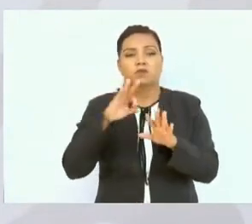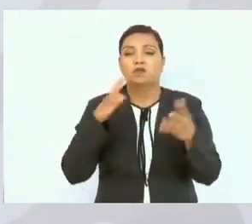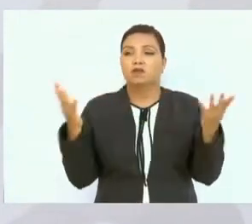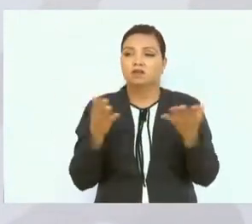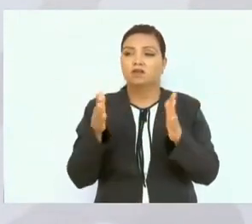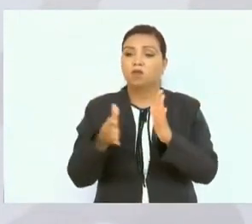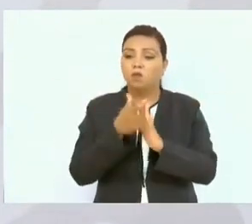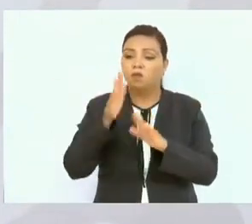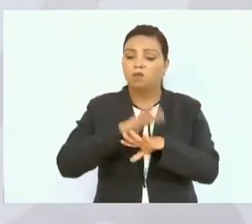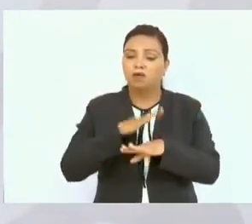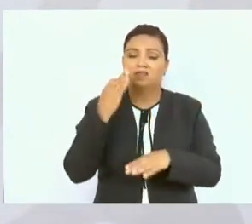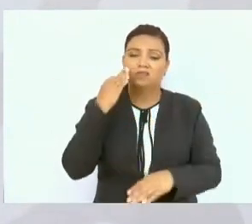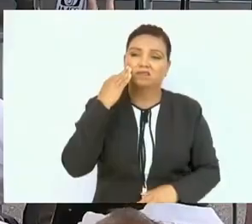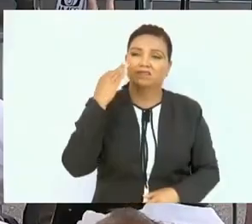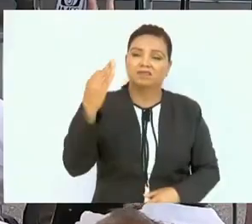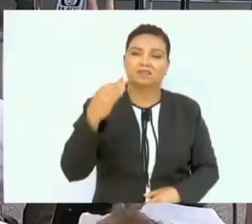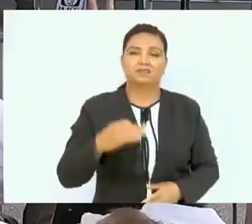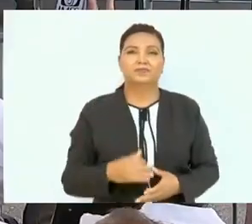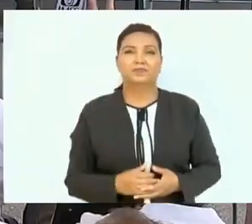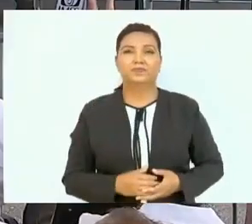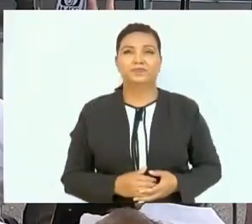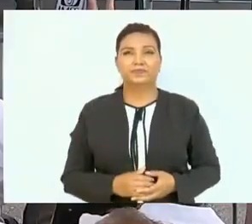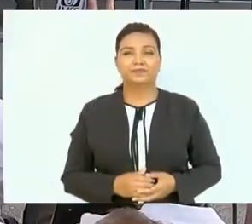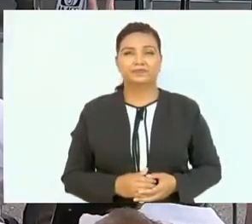que lleva tiempo.